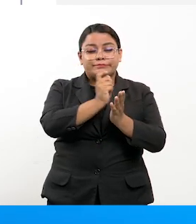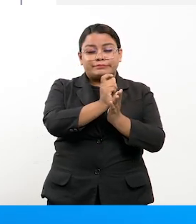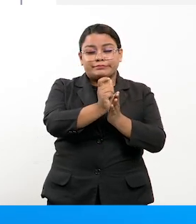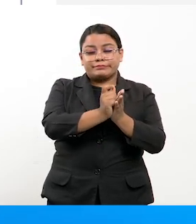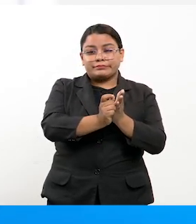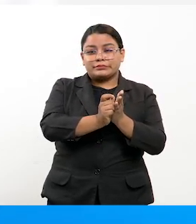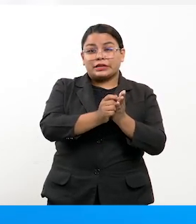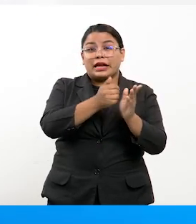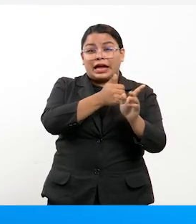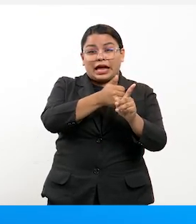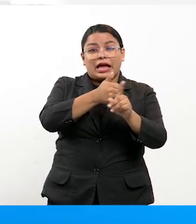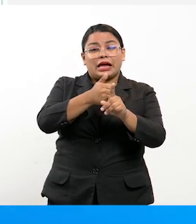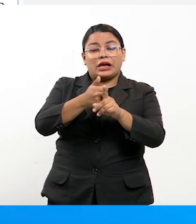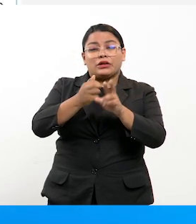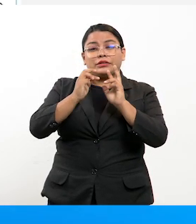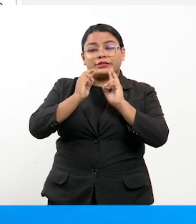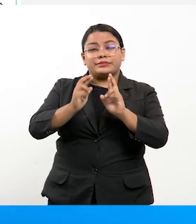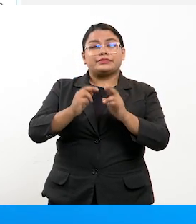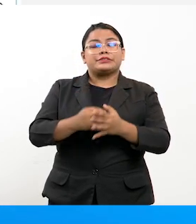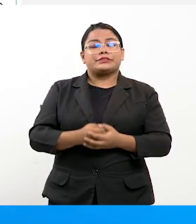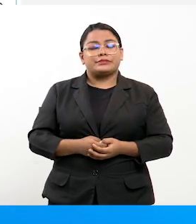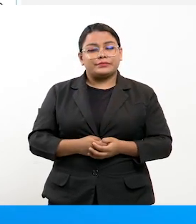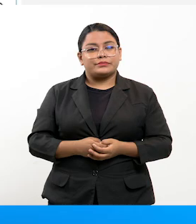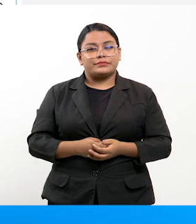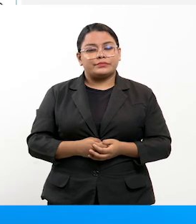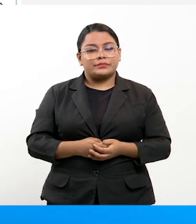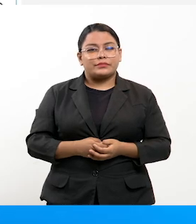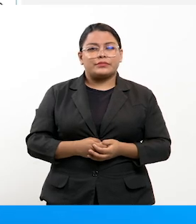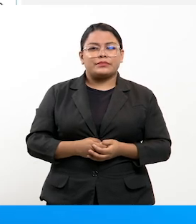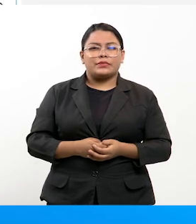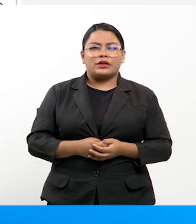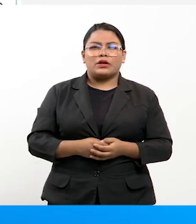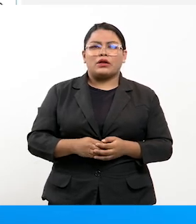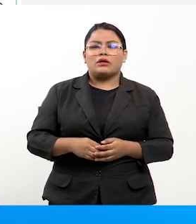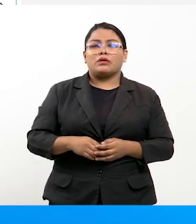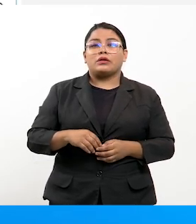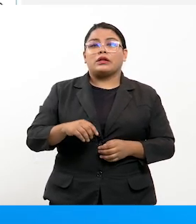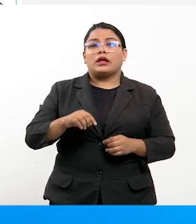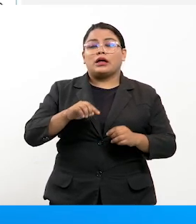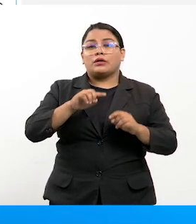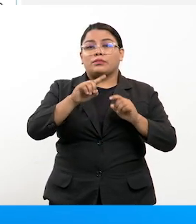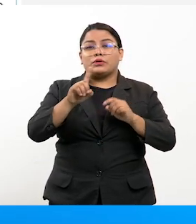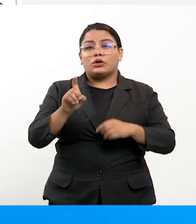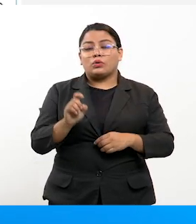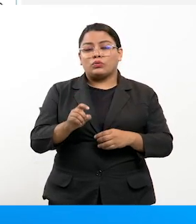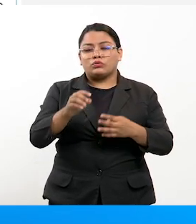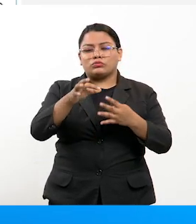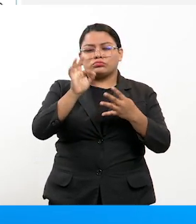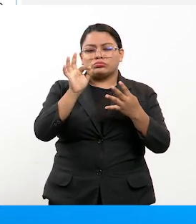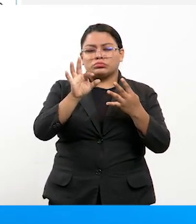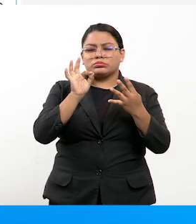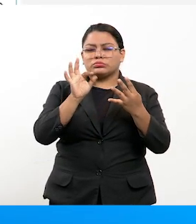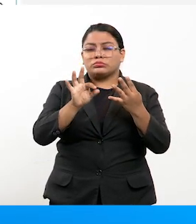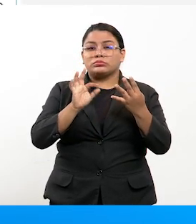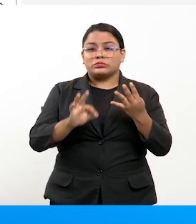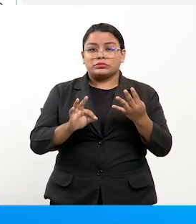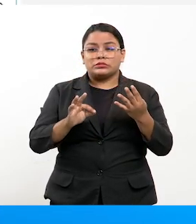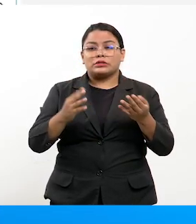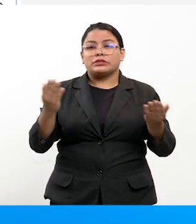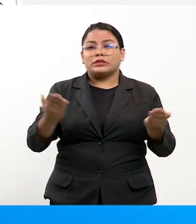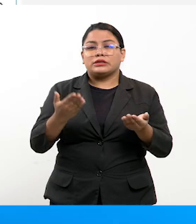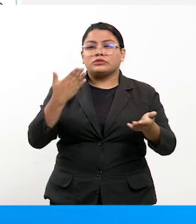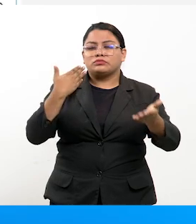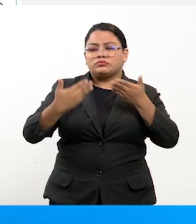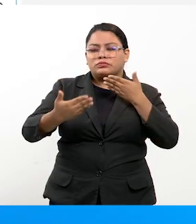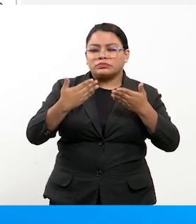cada ítem. En el caso de los ítems de opción múltiple, se ha proporcionado una descripción